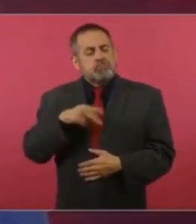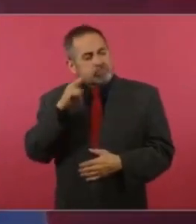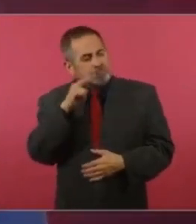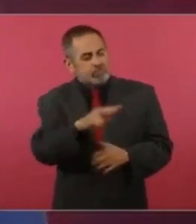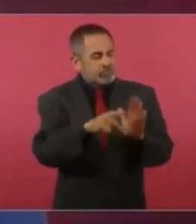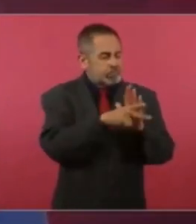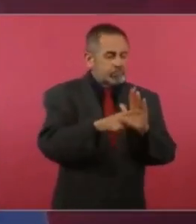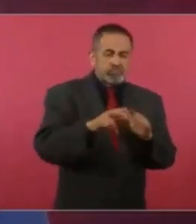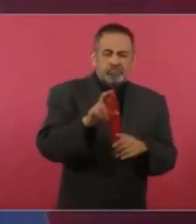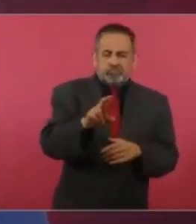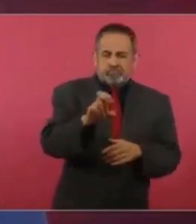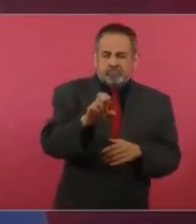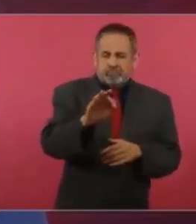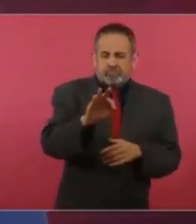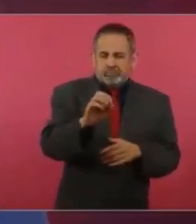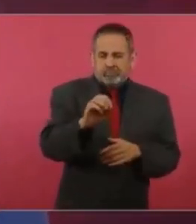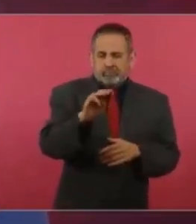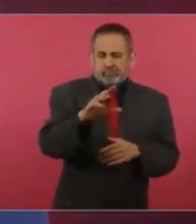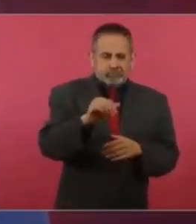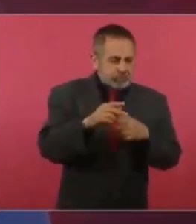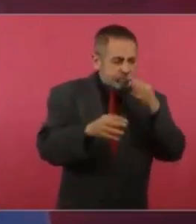Reforma